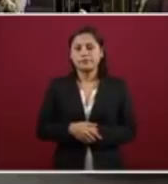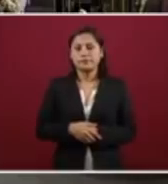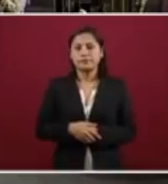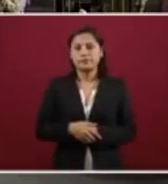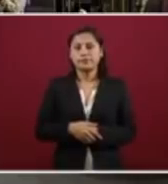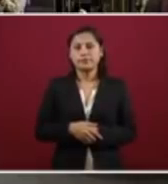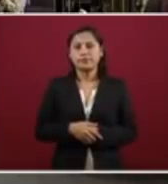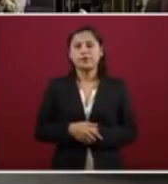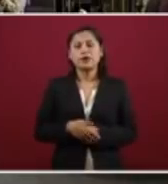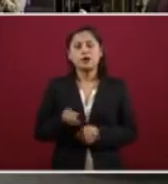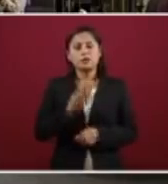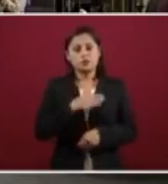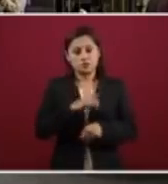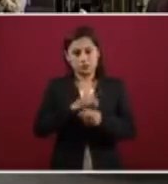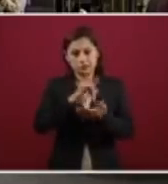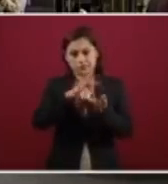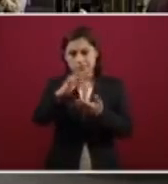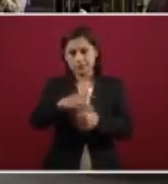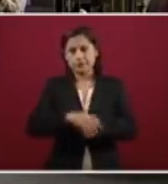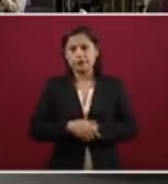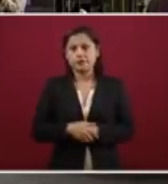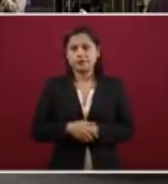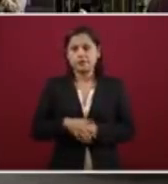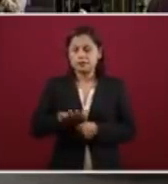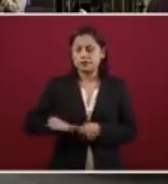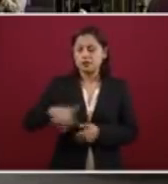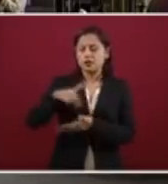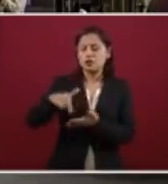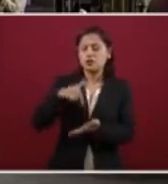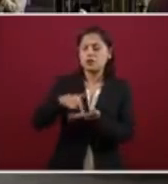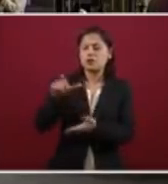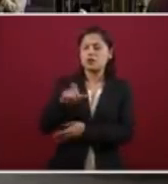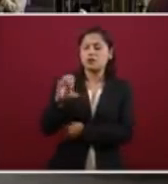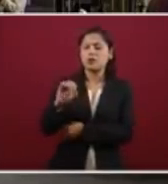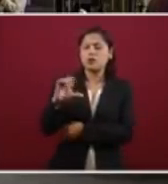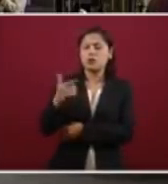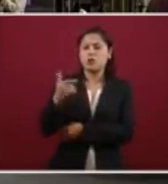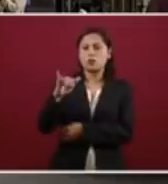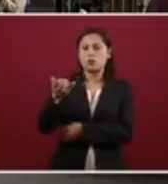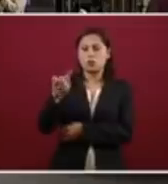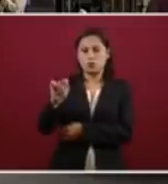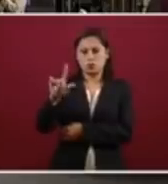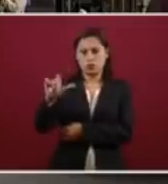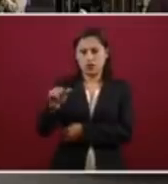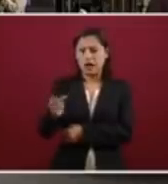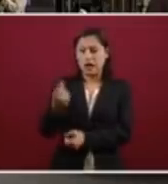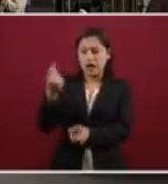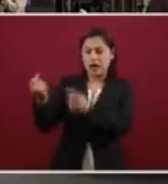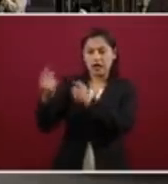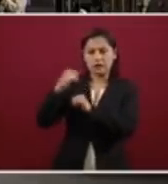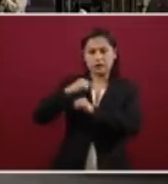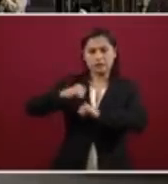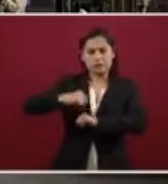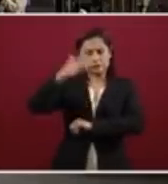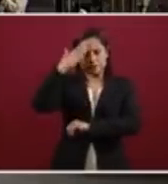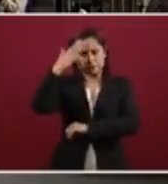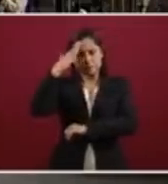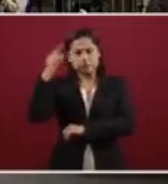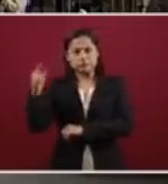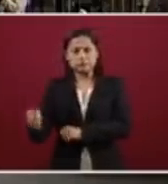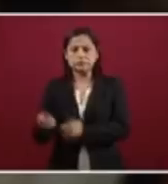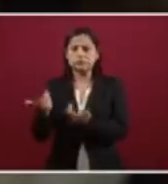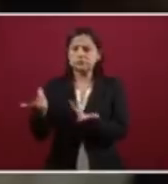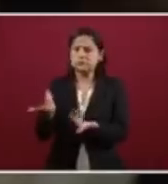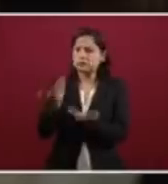Gracias, buenos días. Una pregunta sobre Jojutla. Algunos regidores nos han comentado que les han negado los recursos porque tienen adeudos con